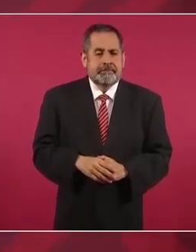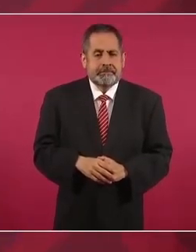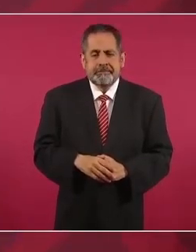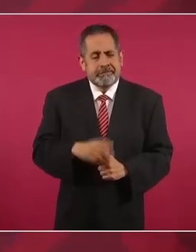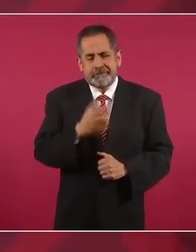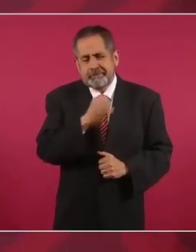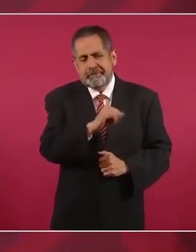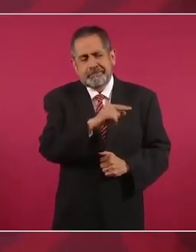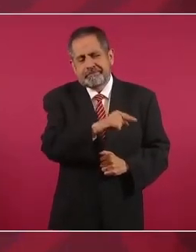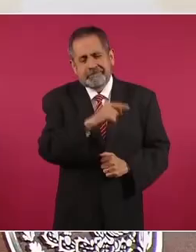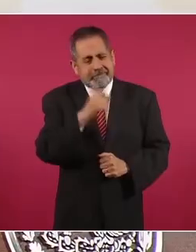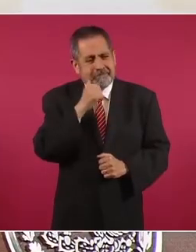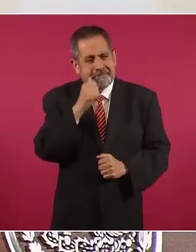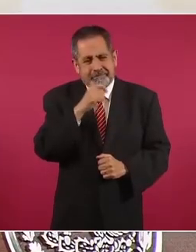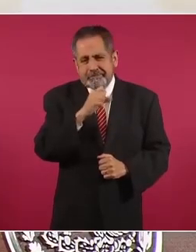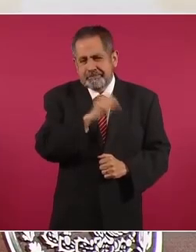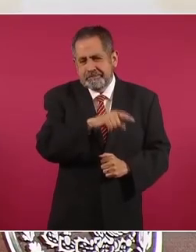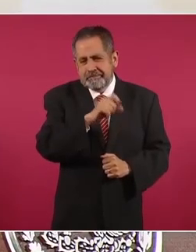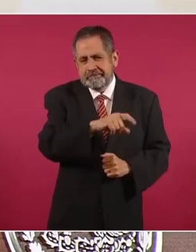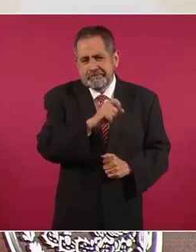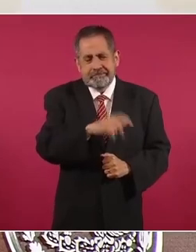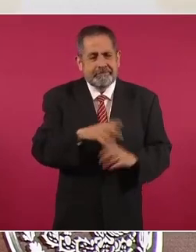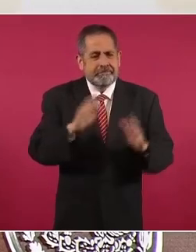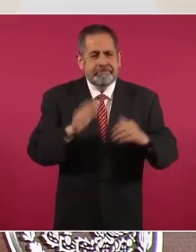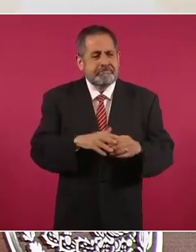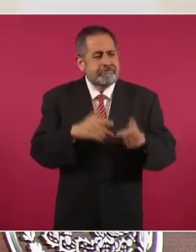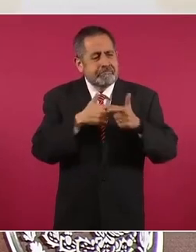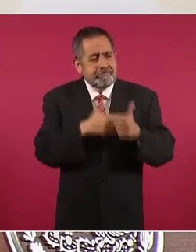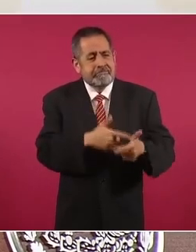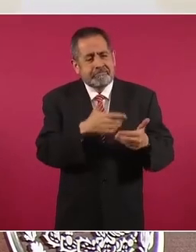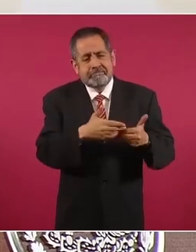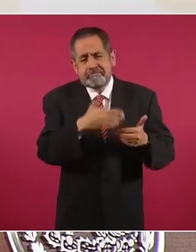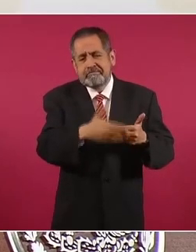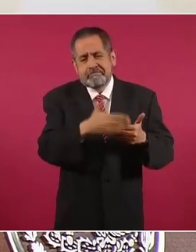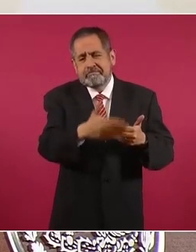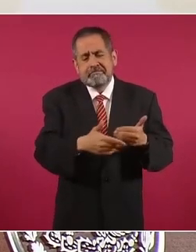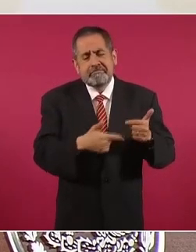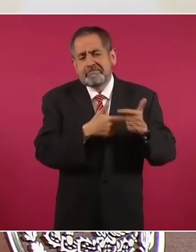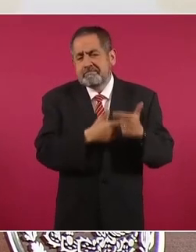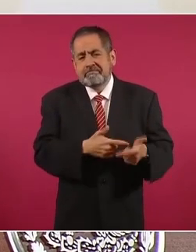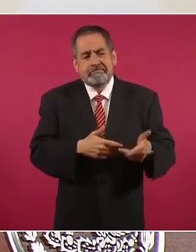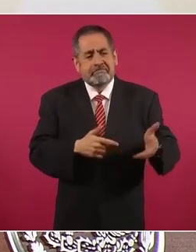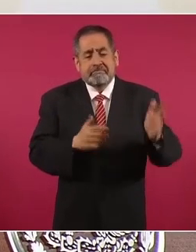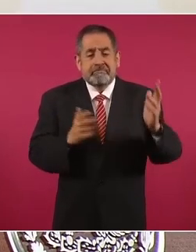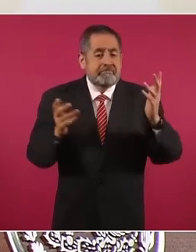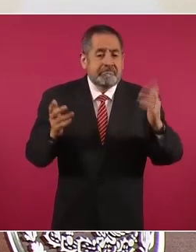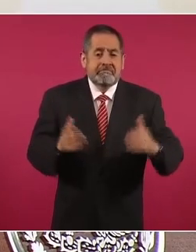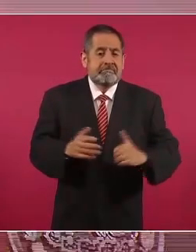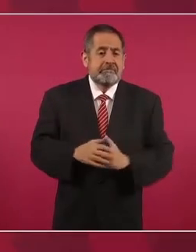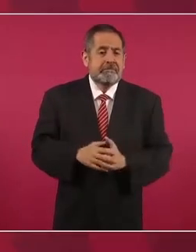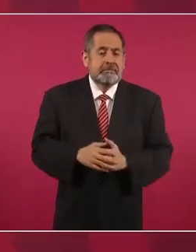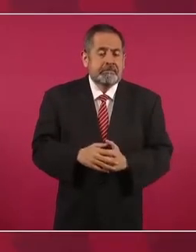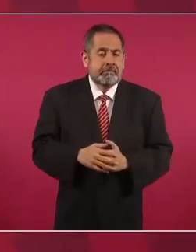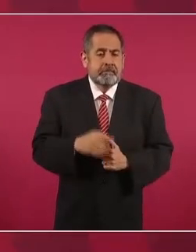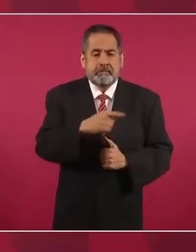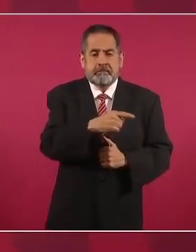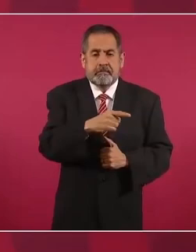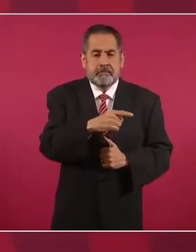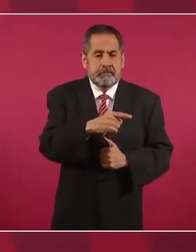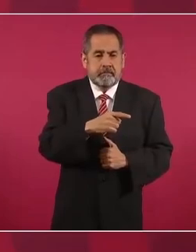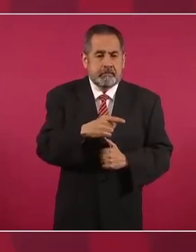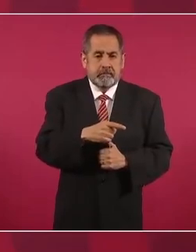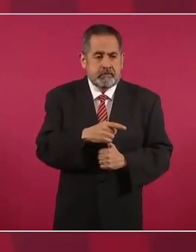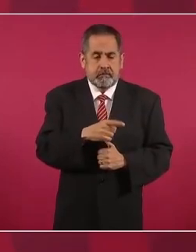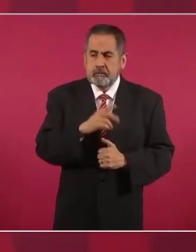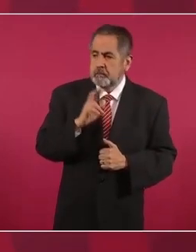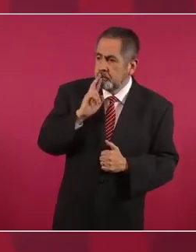así es esto y van a seguir porque no les ha